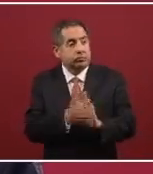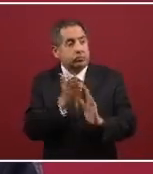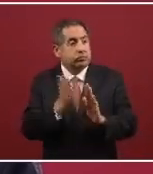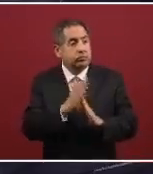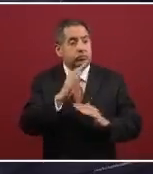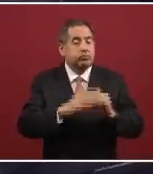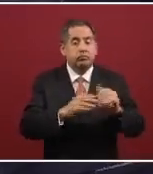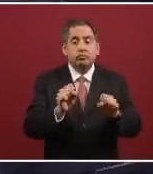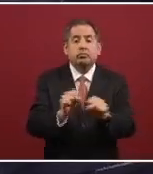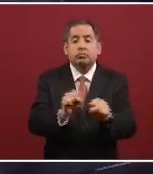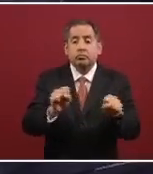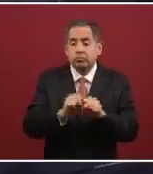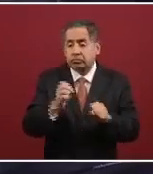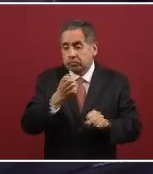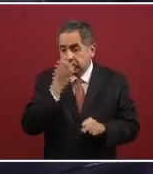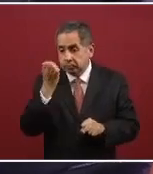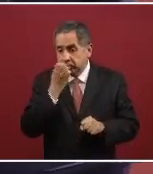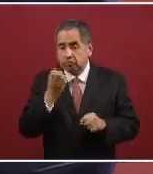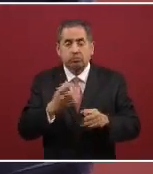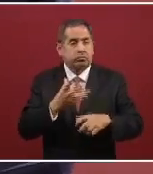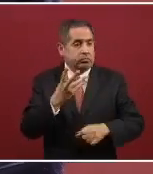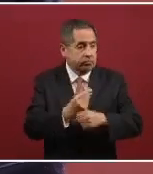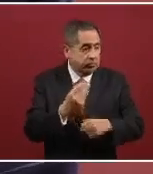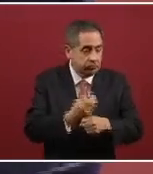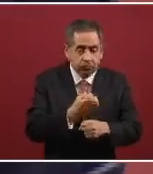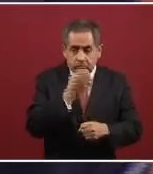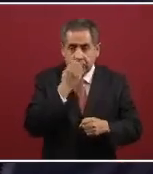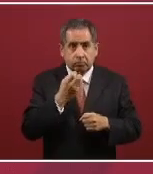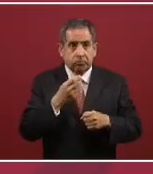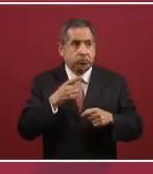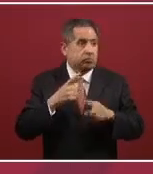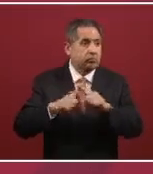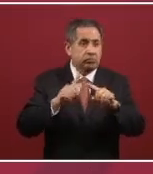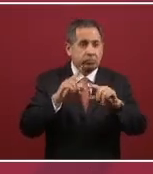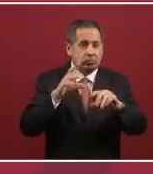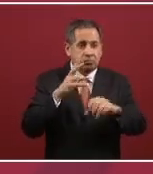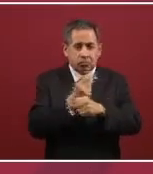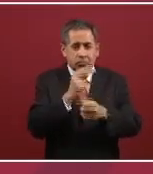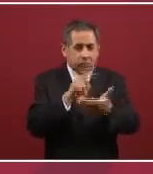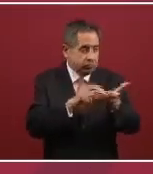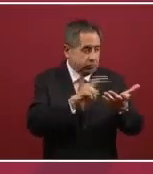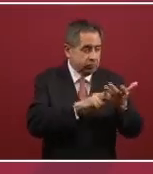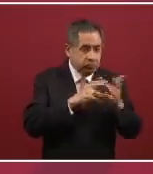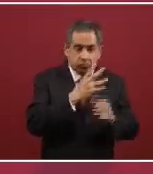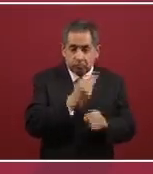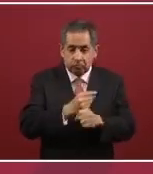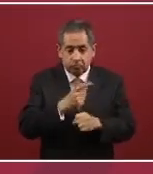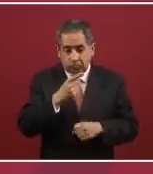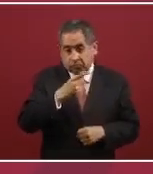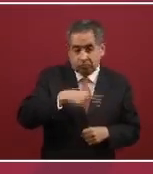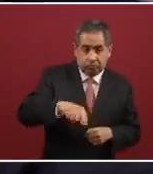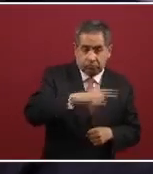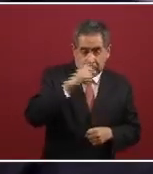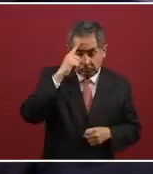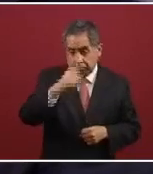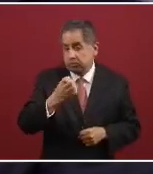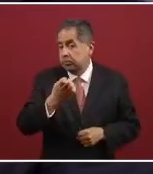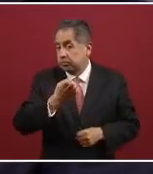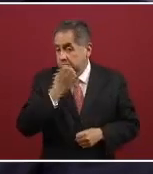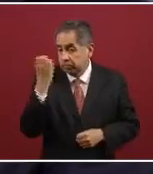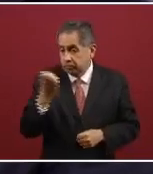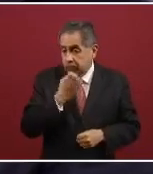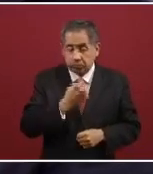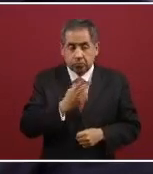aulas, reparación de aulas, mejoramiento de instalaciones educativas, conservación